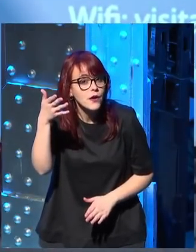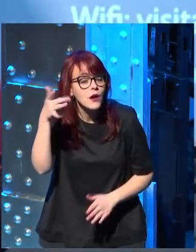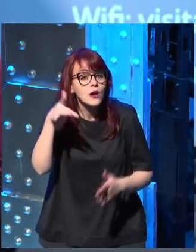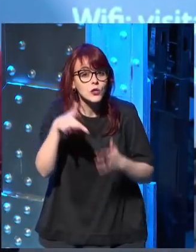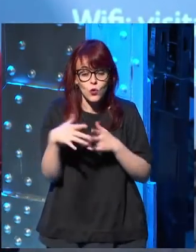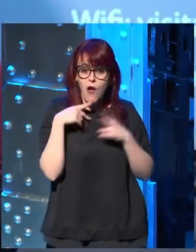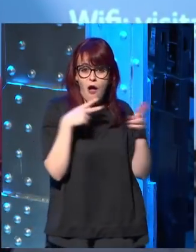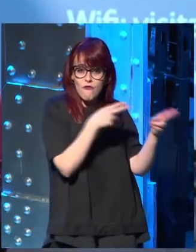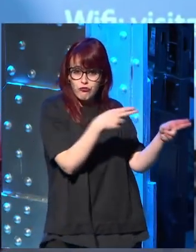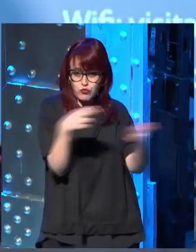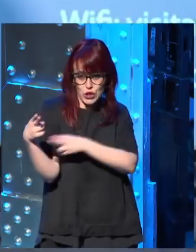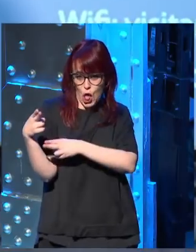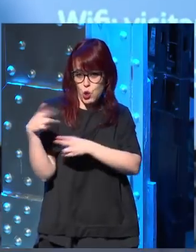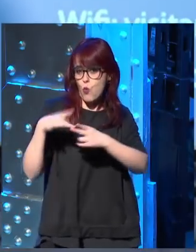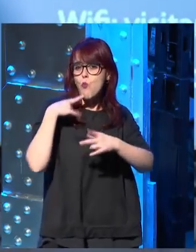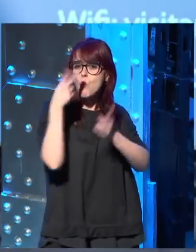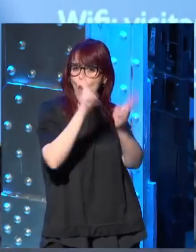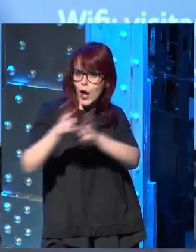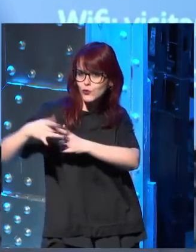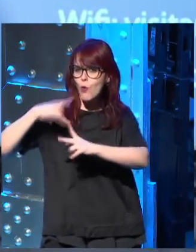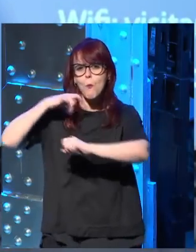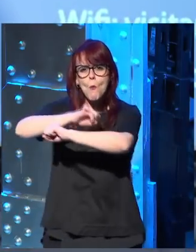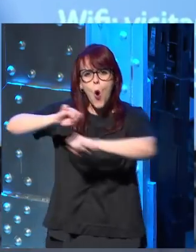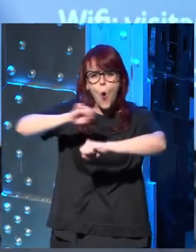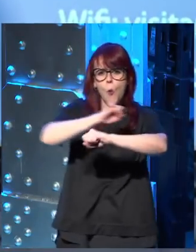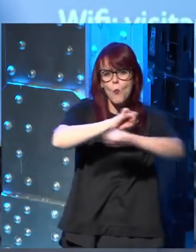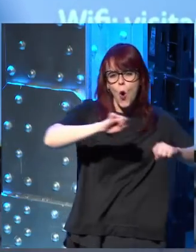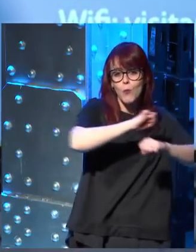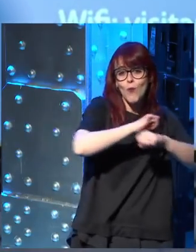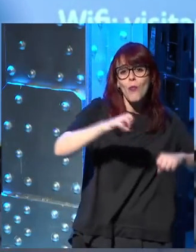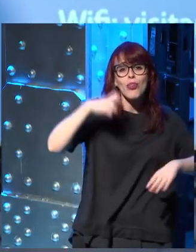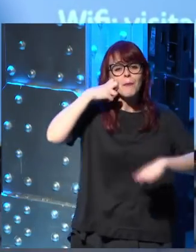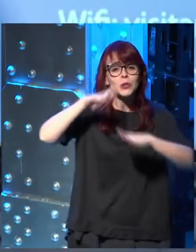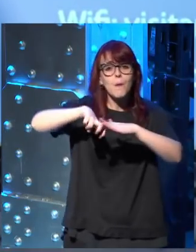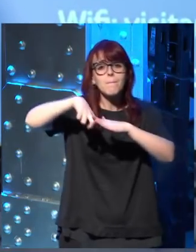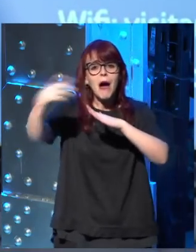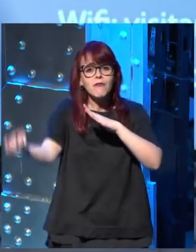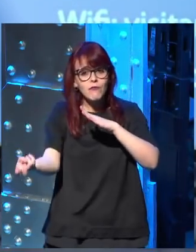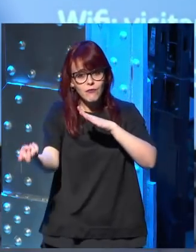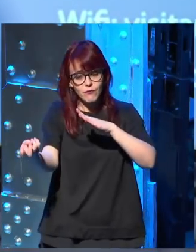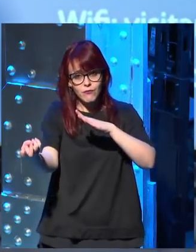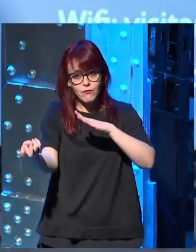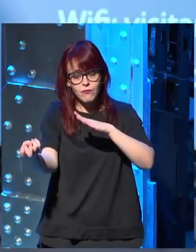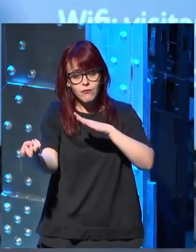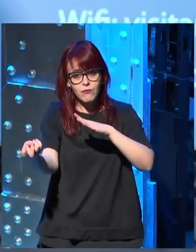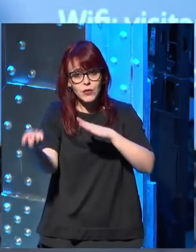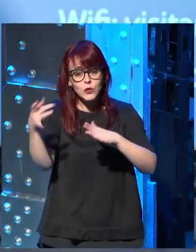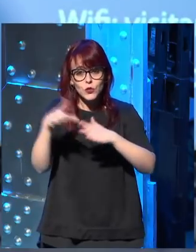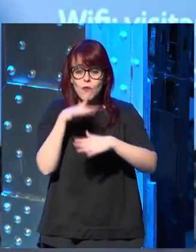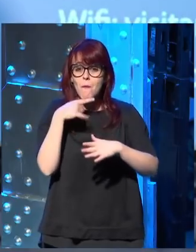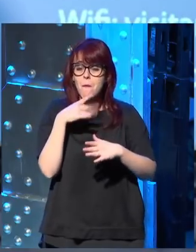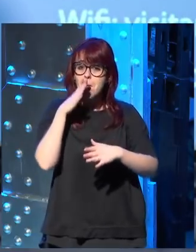A los fusilados y a los muertos en los bombardeos se les salen los zapatos. Por las perneras